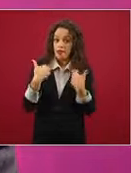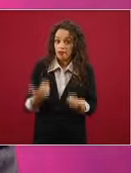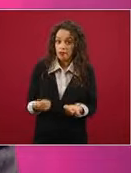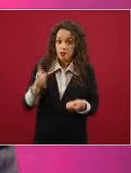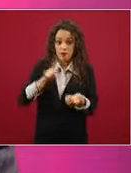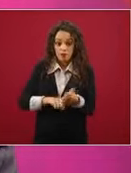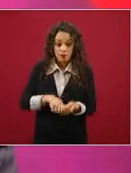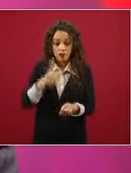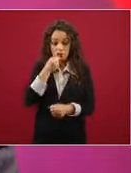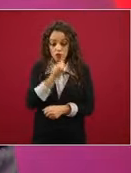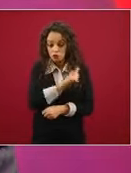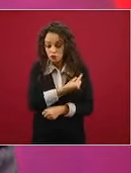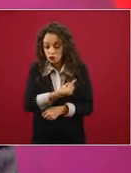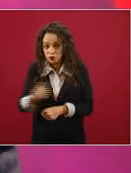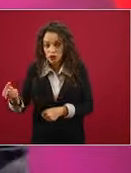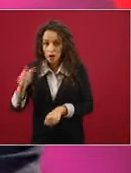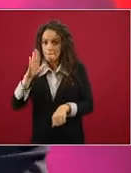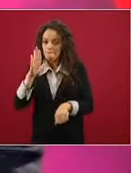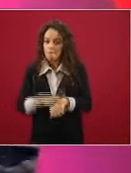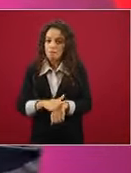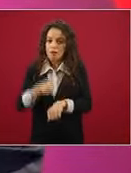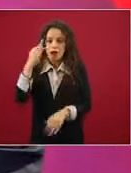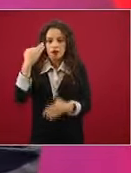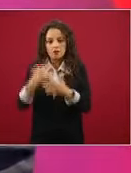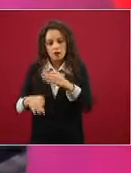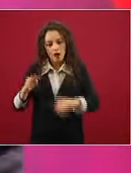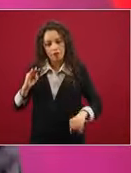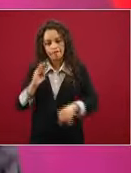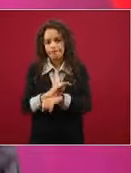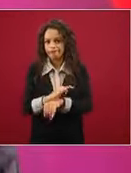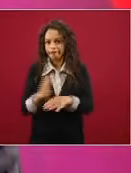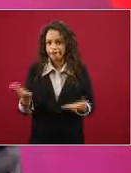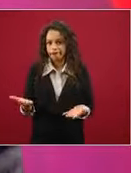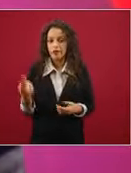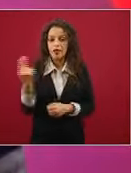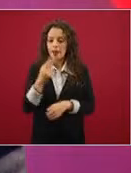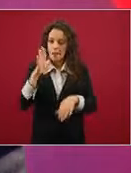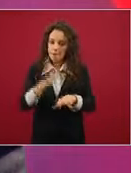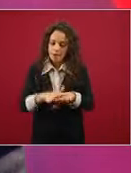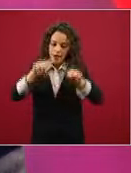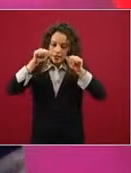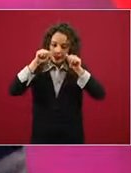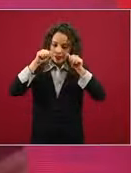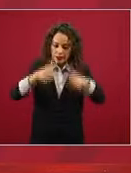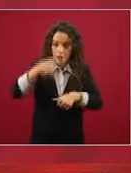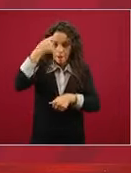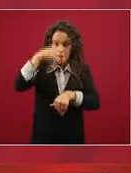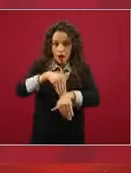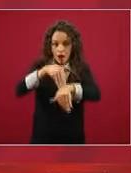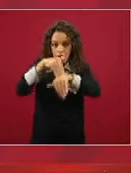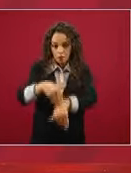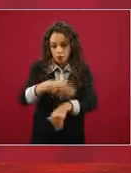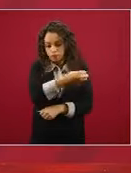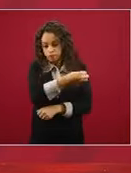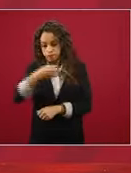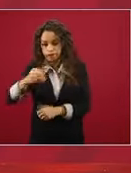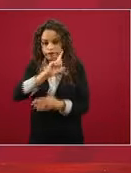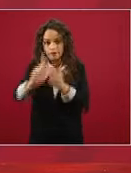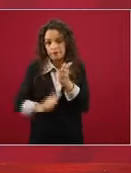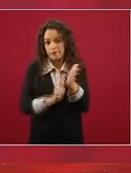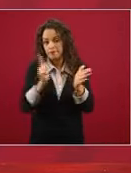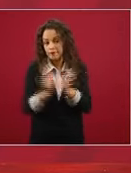adolescentes, seguramente habrá una mayor atención a que se cumpla este tipo de legislación o cualquier otra